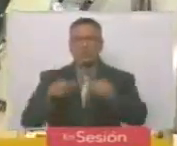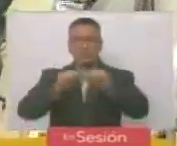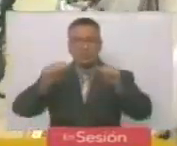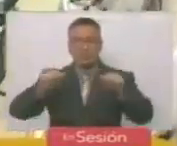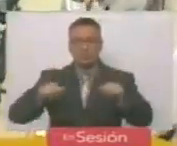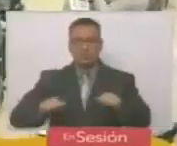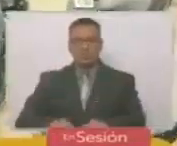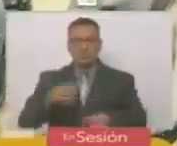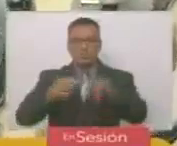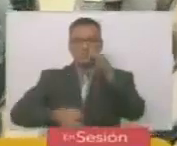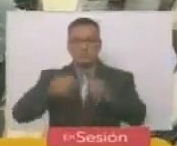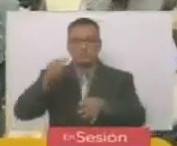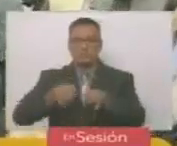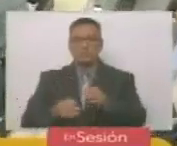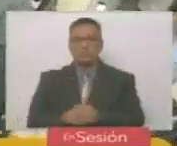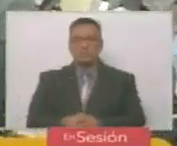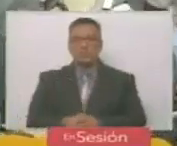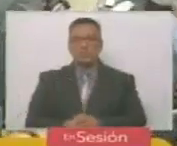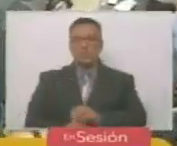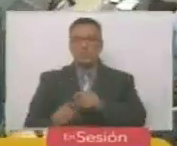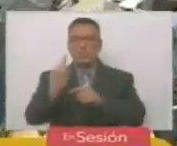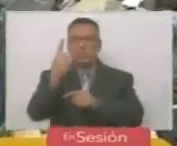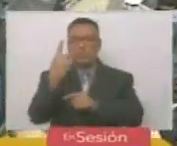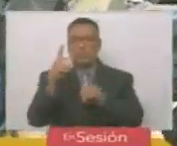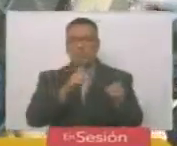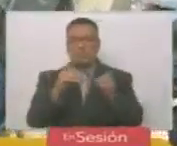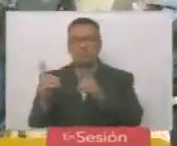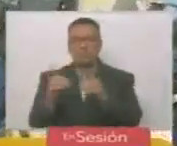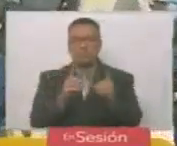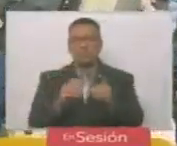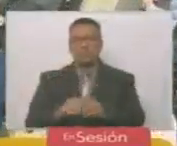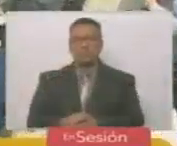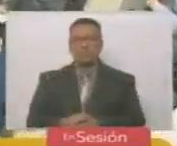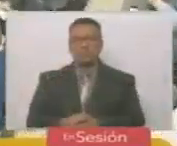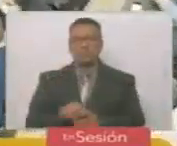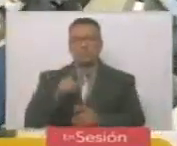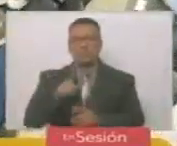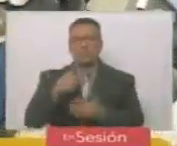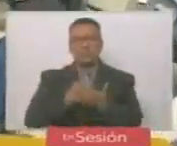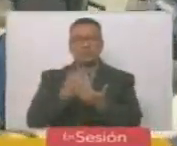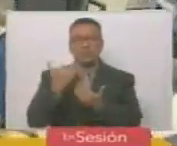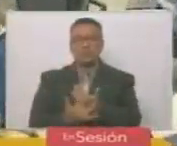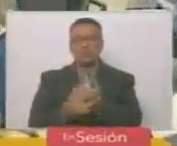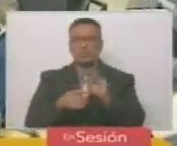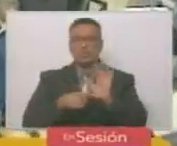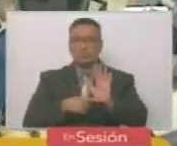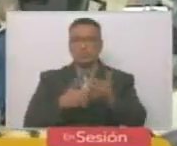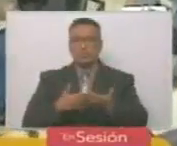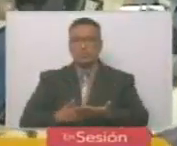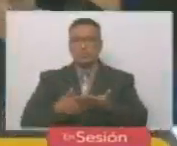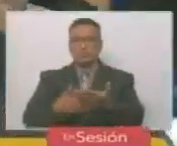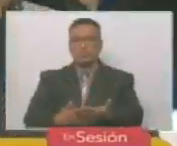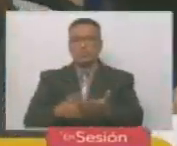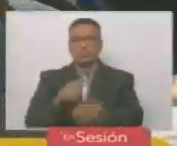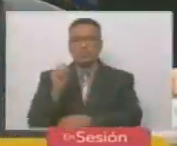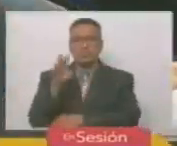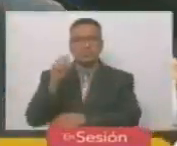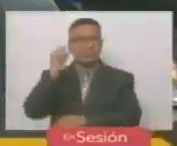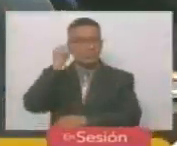sistemas de justicia. Pues en primera discusión, este proyecto fue presentado por la